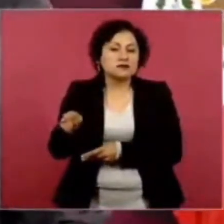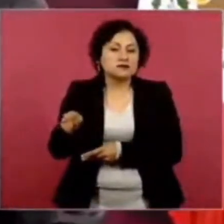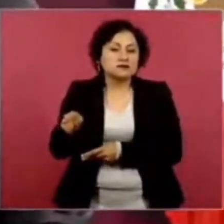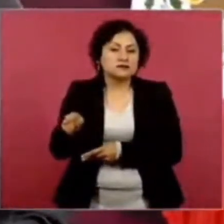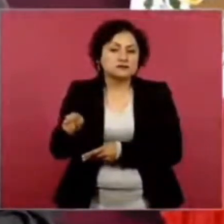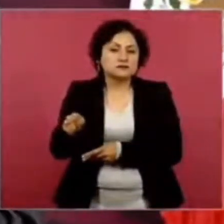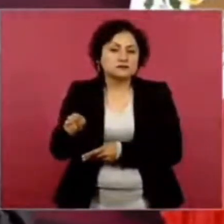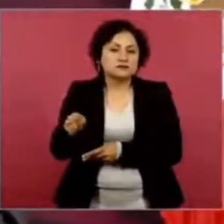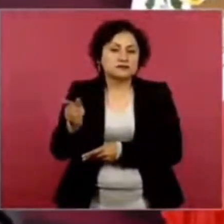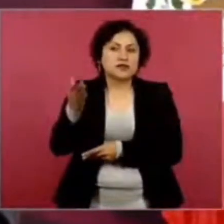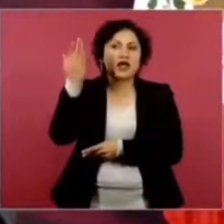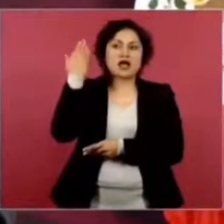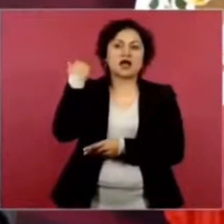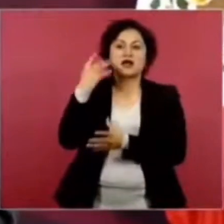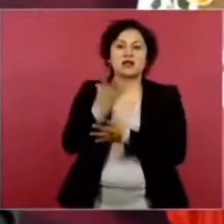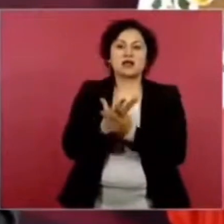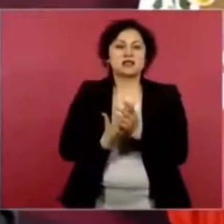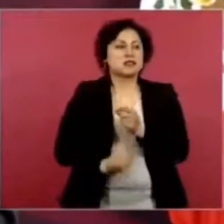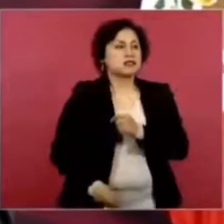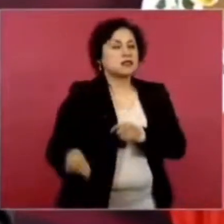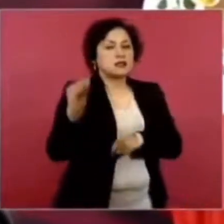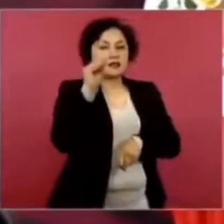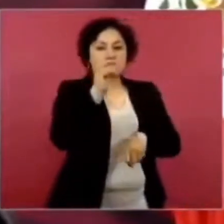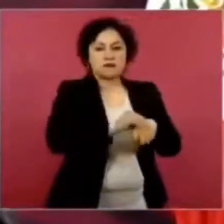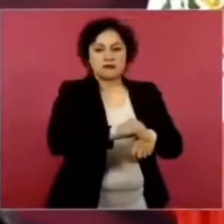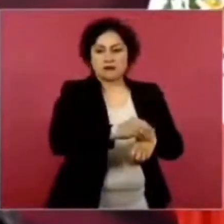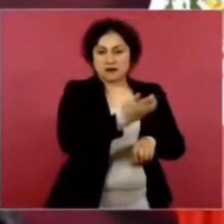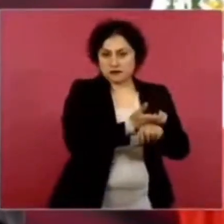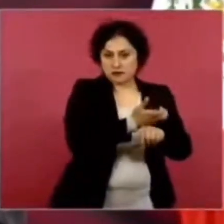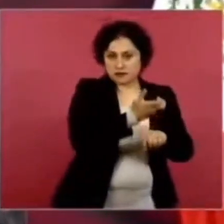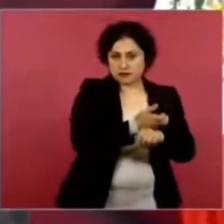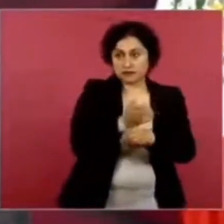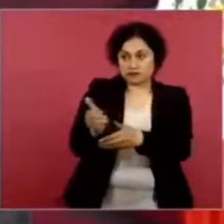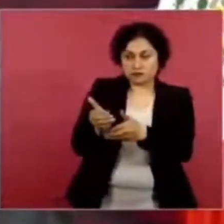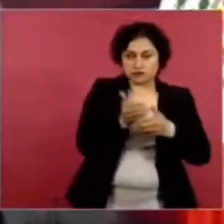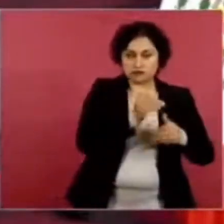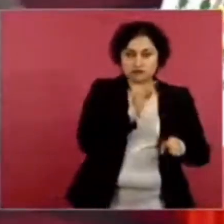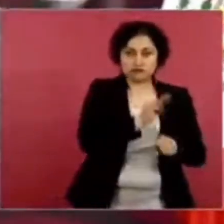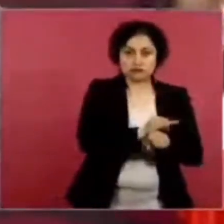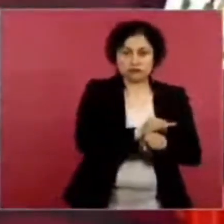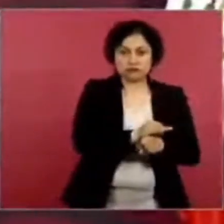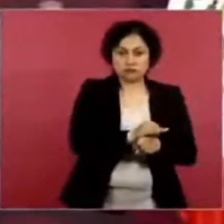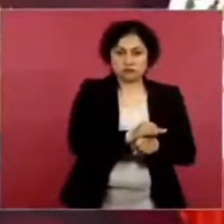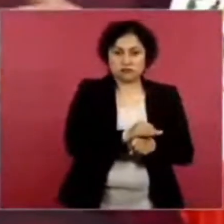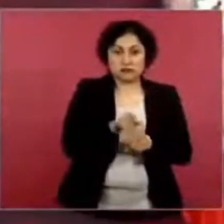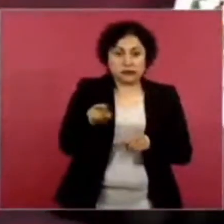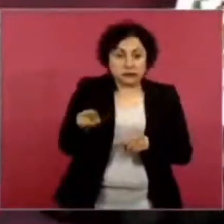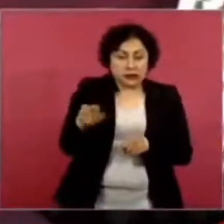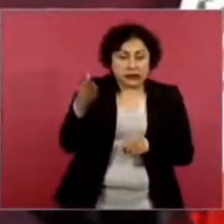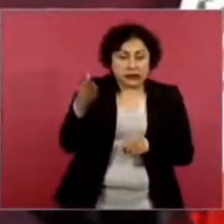a Estados Unidos, le dieron asilo y lo despojaron de todo, de